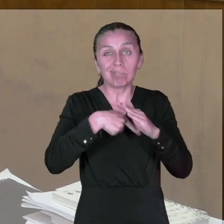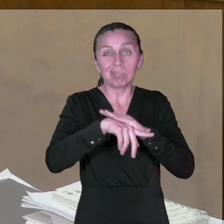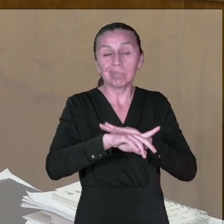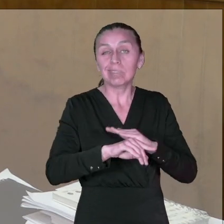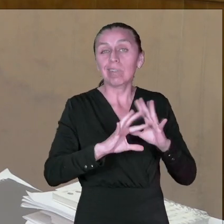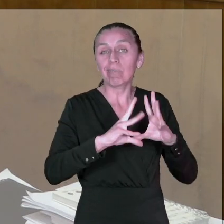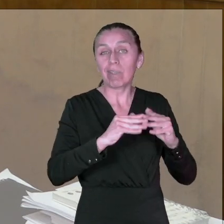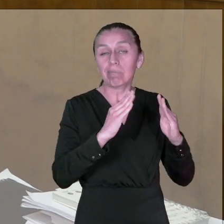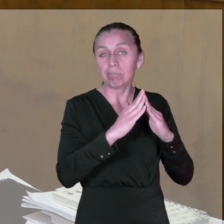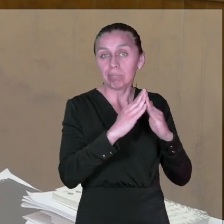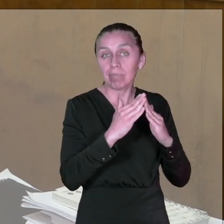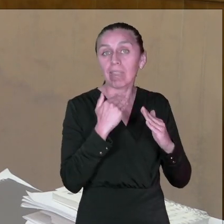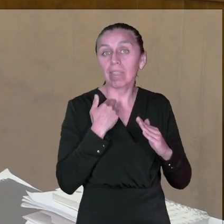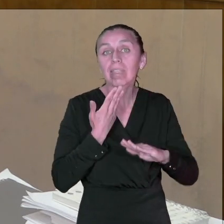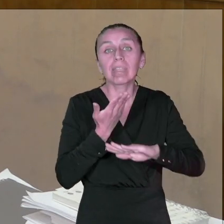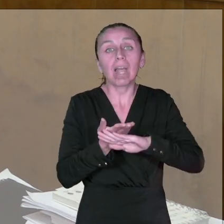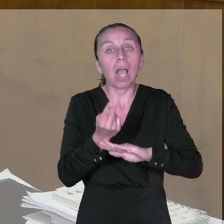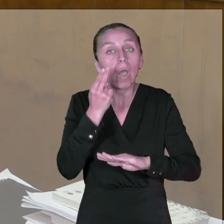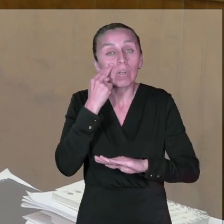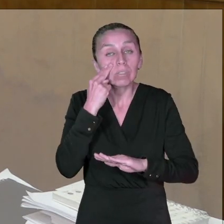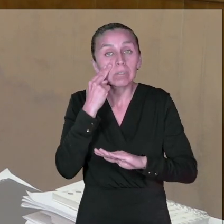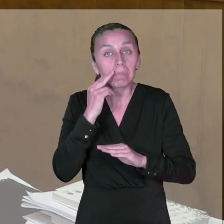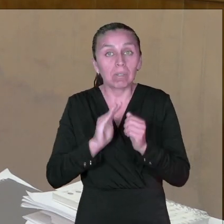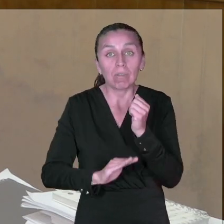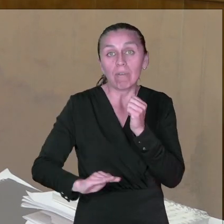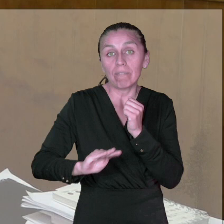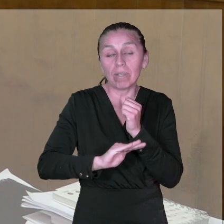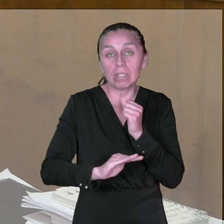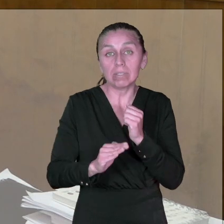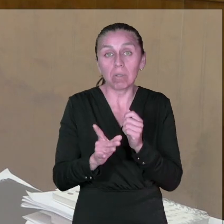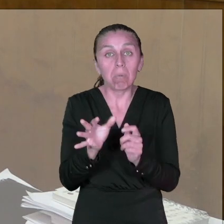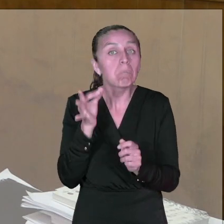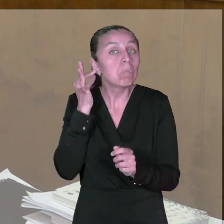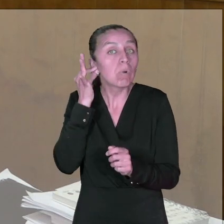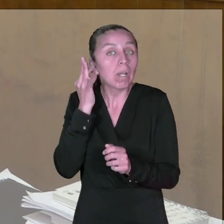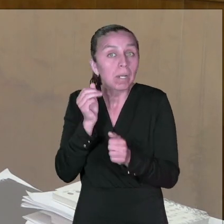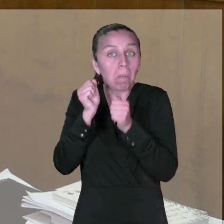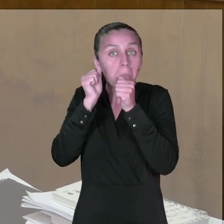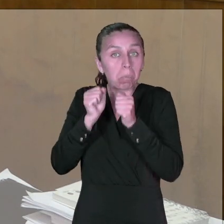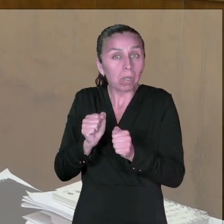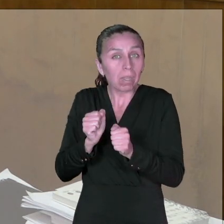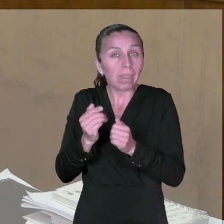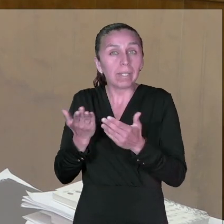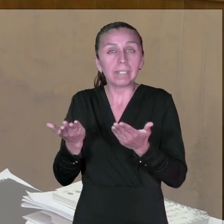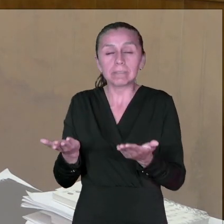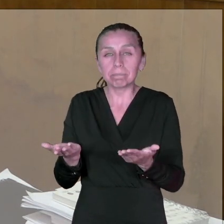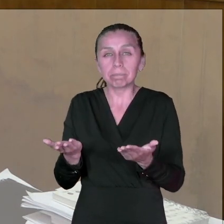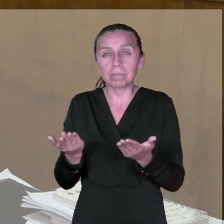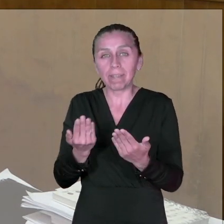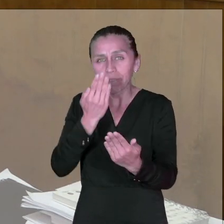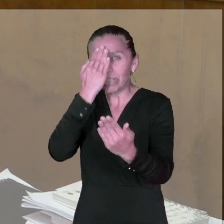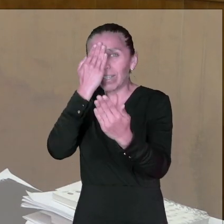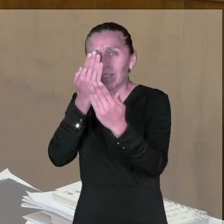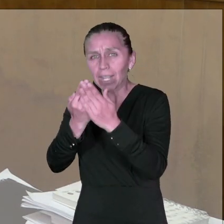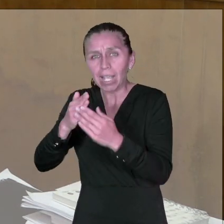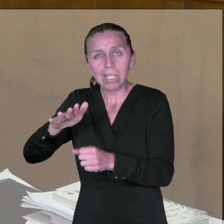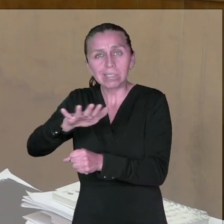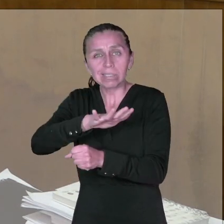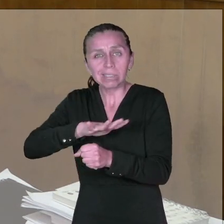de la violencia intrafamiliar y para entregarle algunos conocimientos básicos para que ellas puedan en el fondo